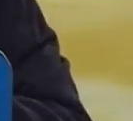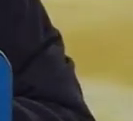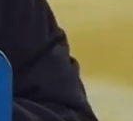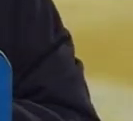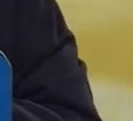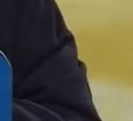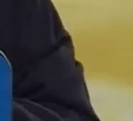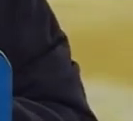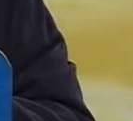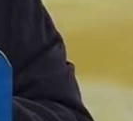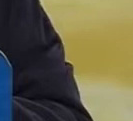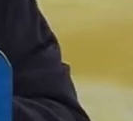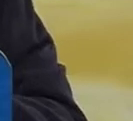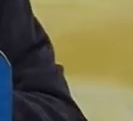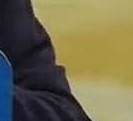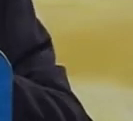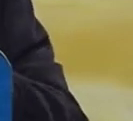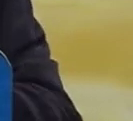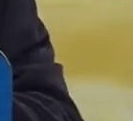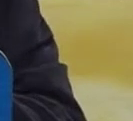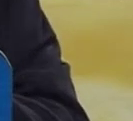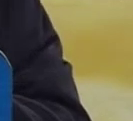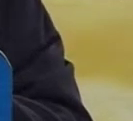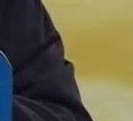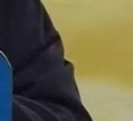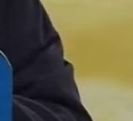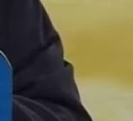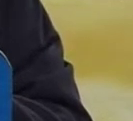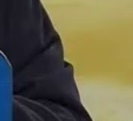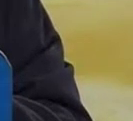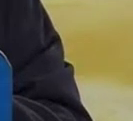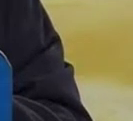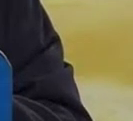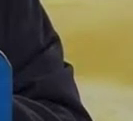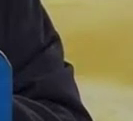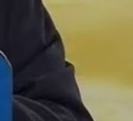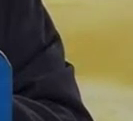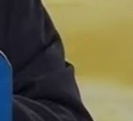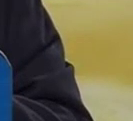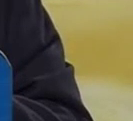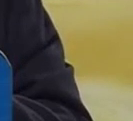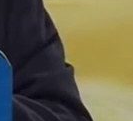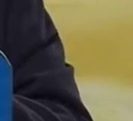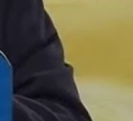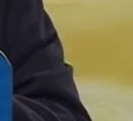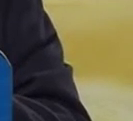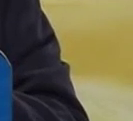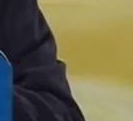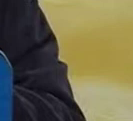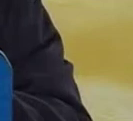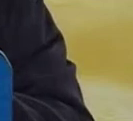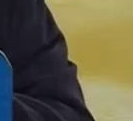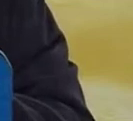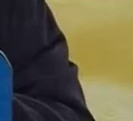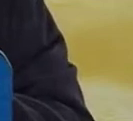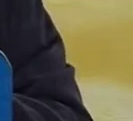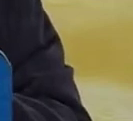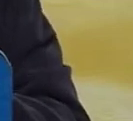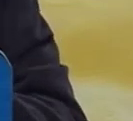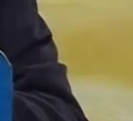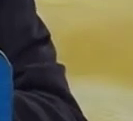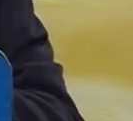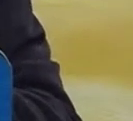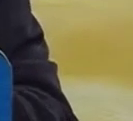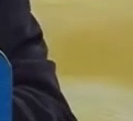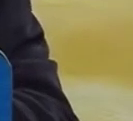palabra. Permite, Señor, que esta palabra haya cabida en nuestros corazones y que hoy, a través de esta hermosísima